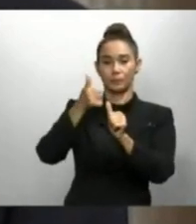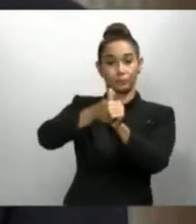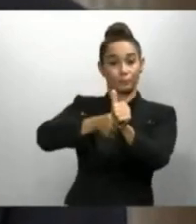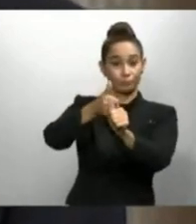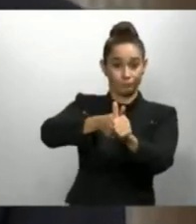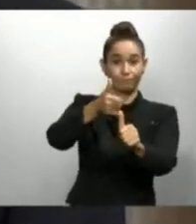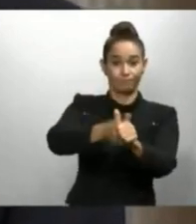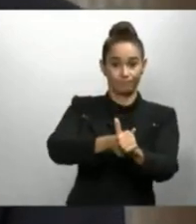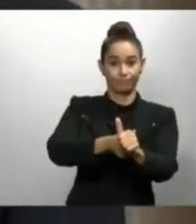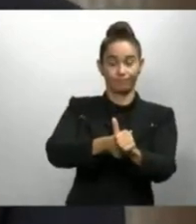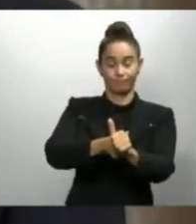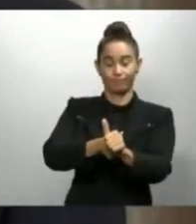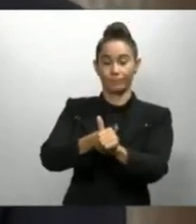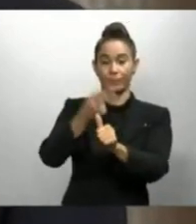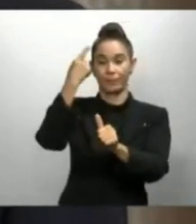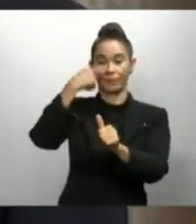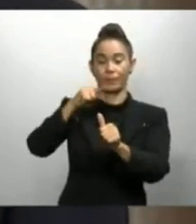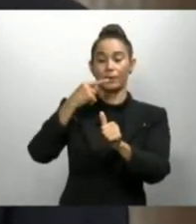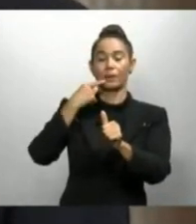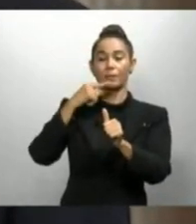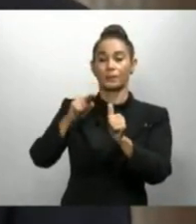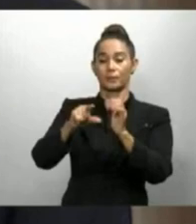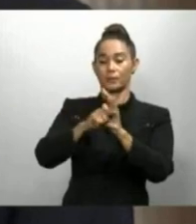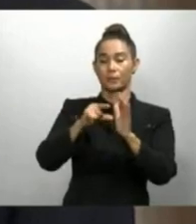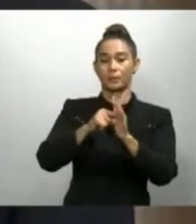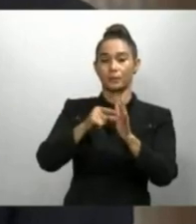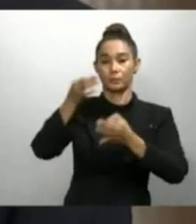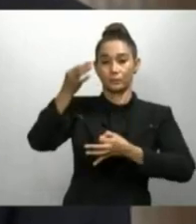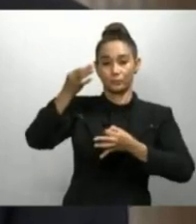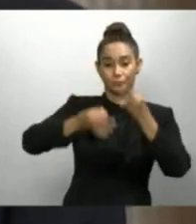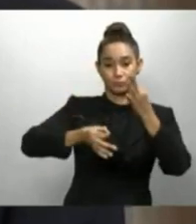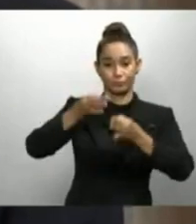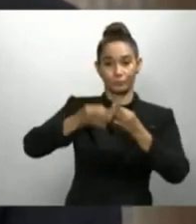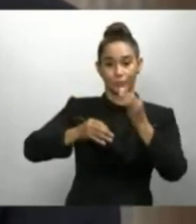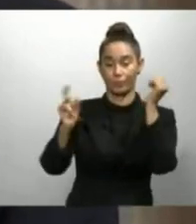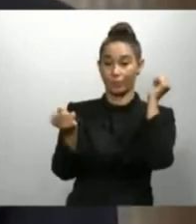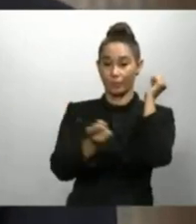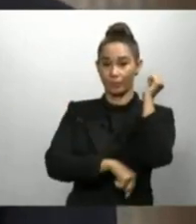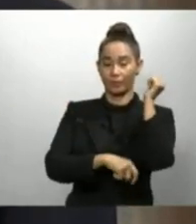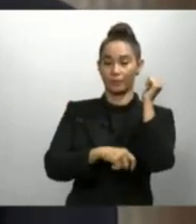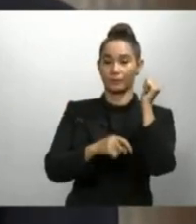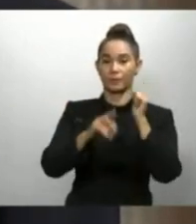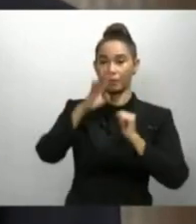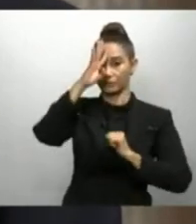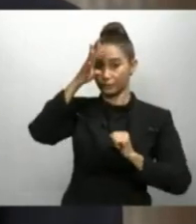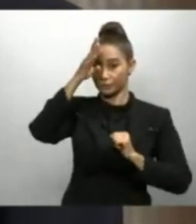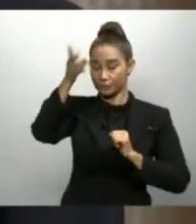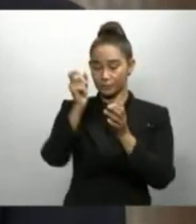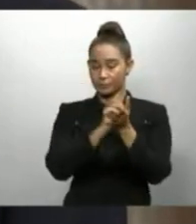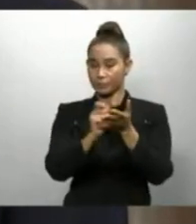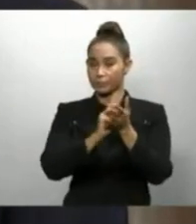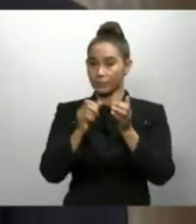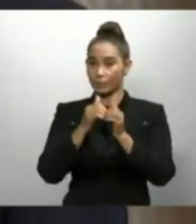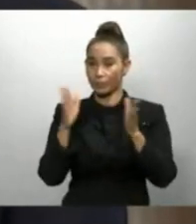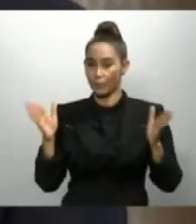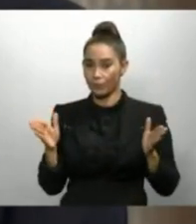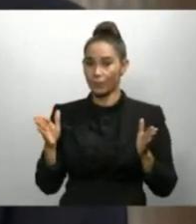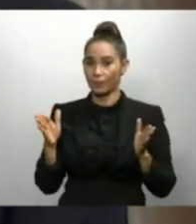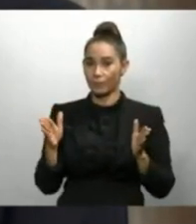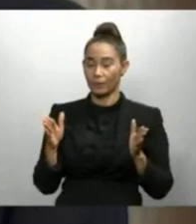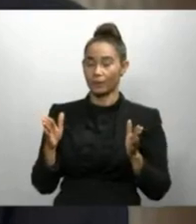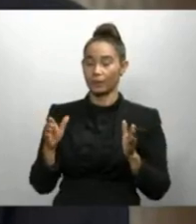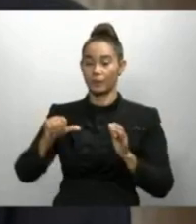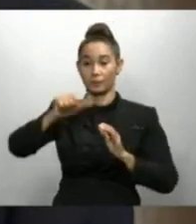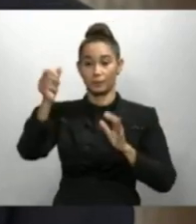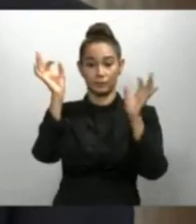perseguidas en virtud de las disposiciones del Código Penal que sancionan la falsedad en escritura pública y otras